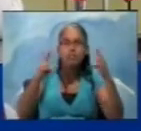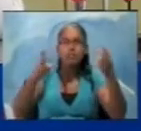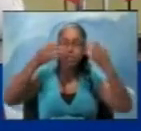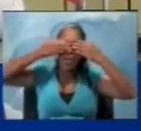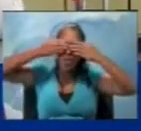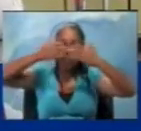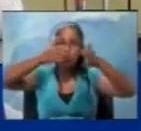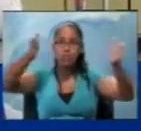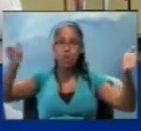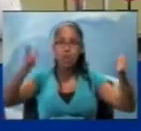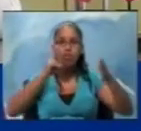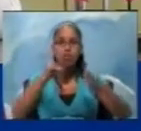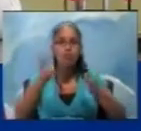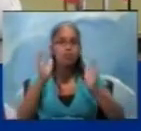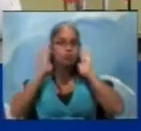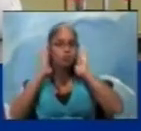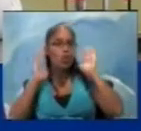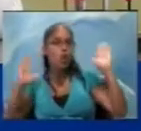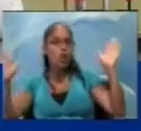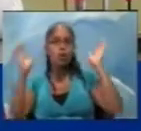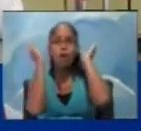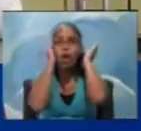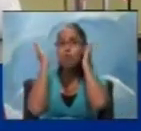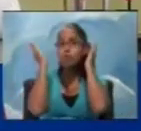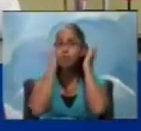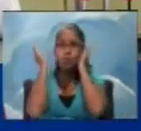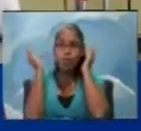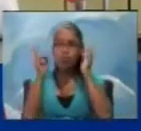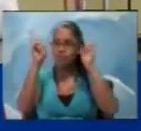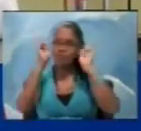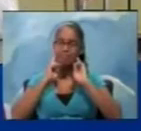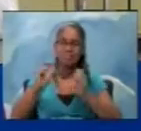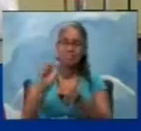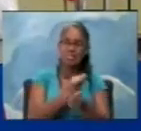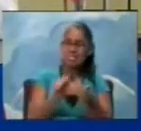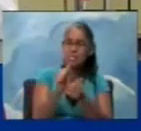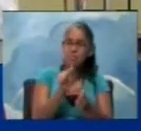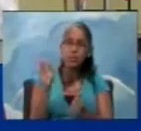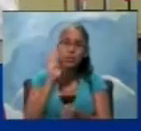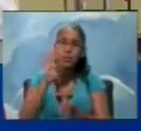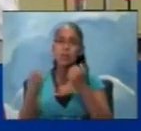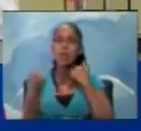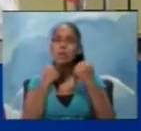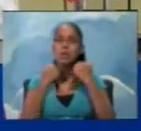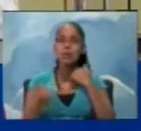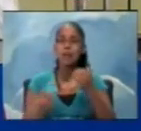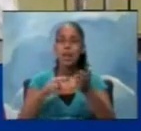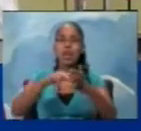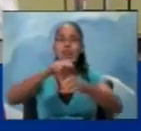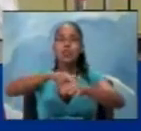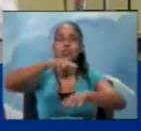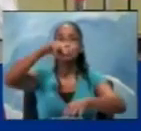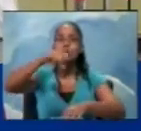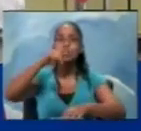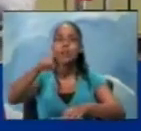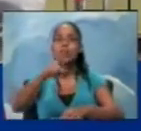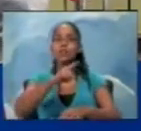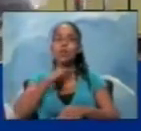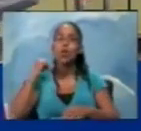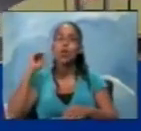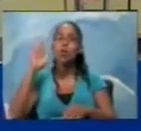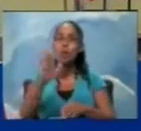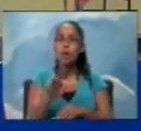ciegos, dándole el oído a los sordos, limpiando a los leprosos, resucitando los